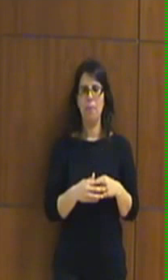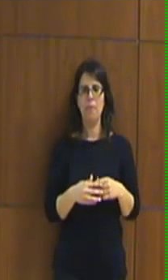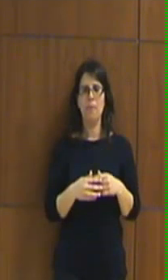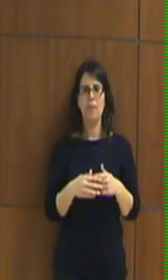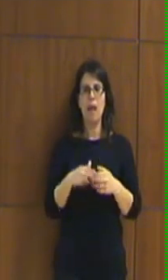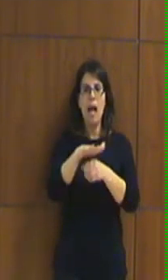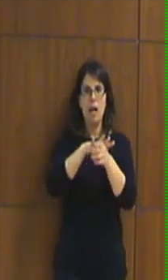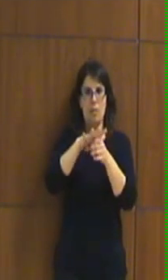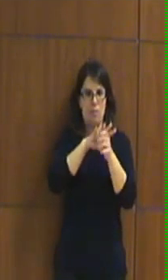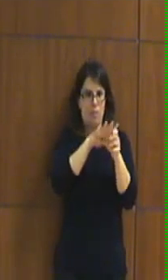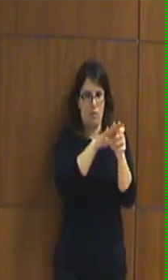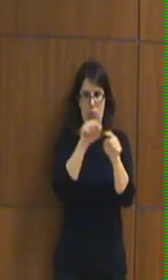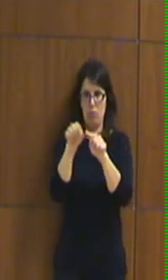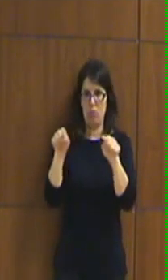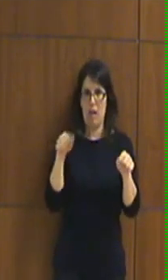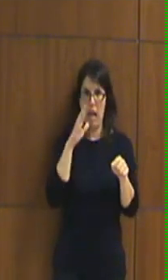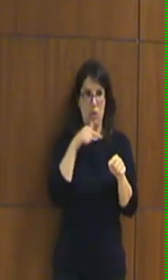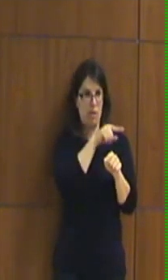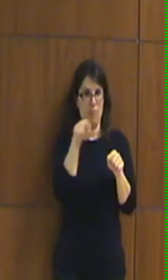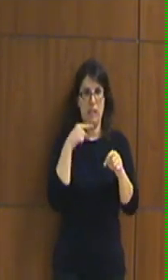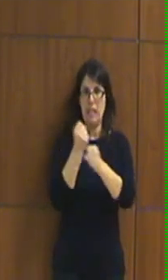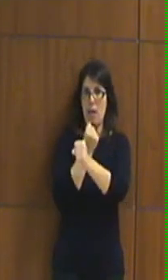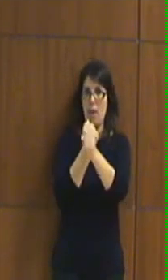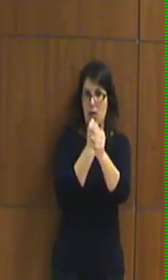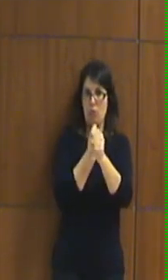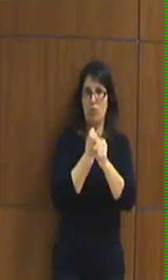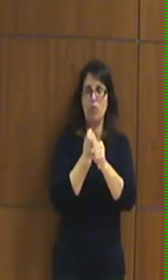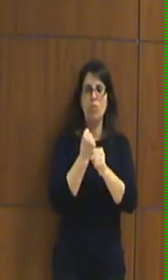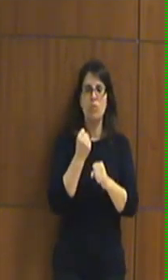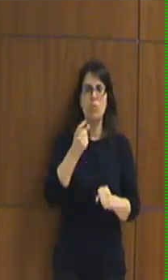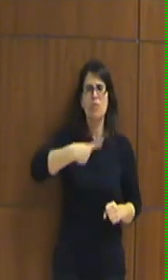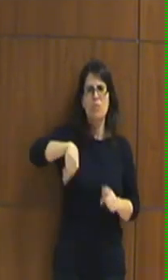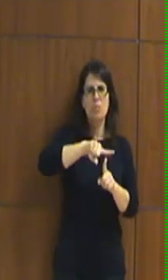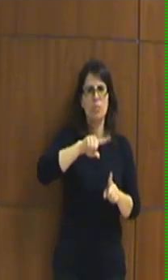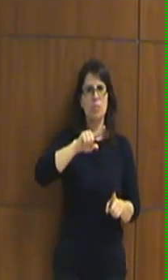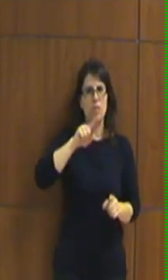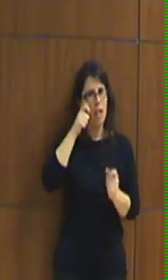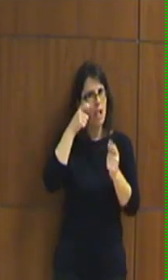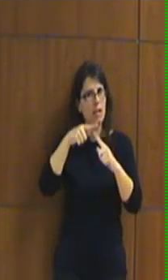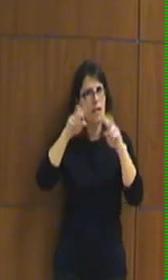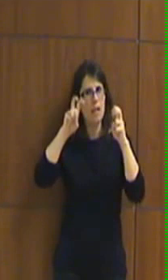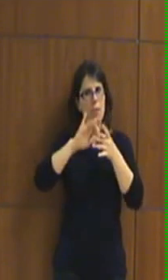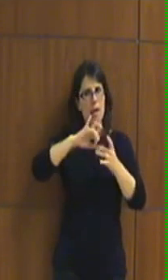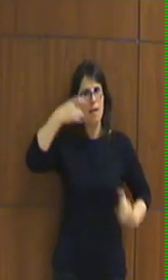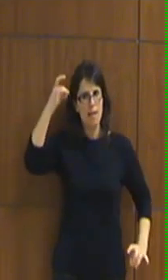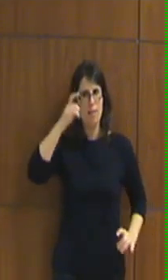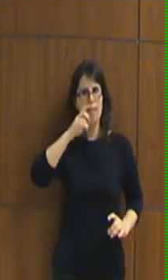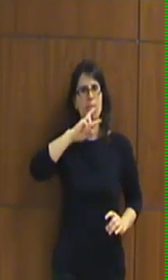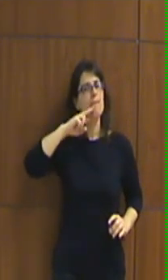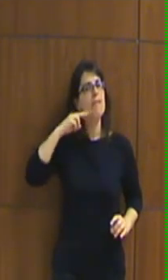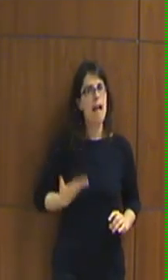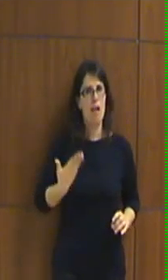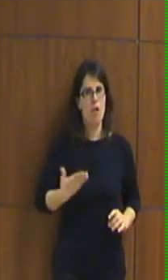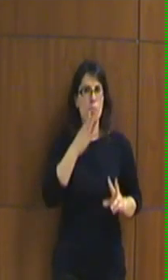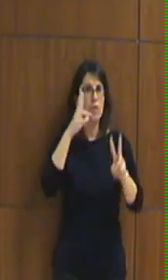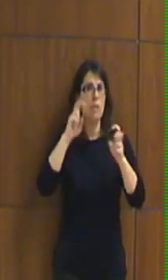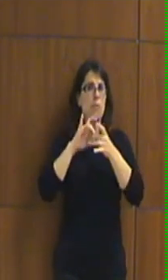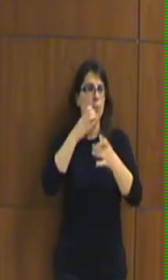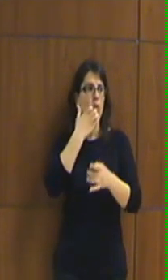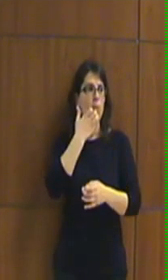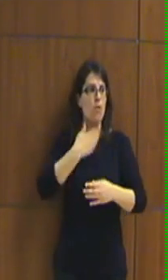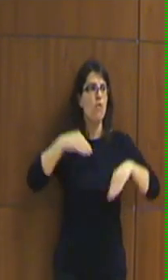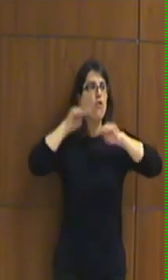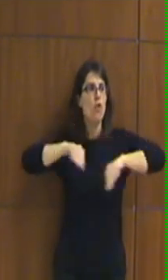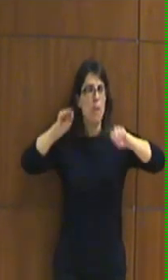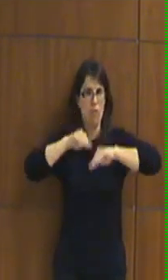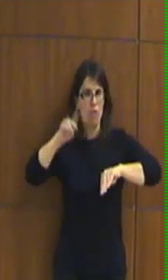encuentran, ¿han detectado, por ejemplo, esto que estamos comentando, la cadena de valor? Porque, por ejemplo, también el tema de formación, que si queréis podemos entrar en ello, que es muy